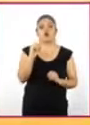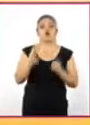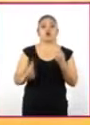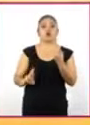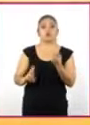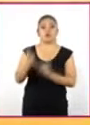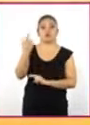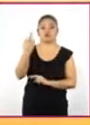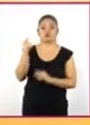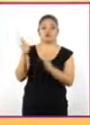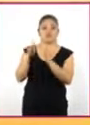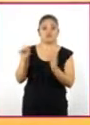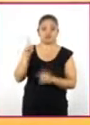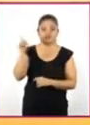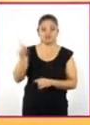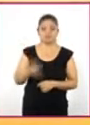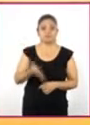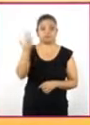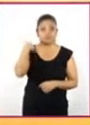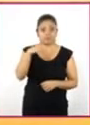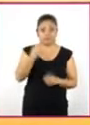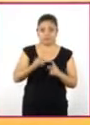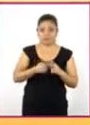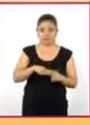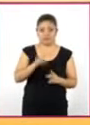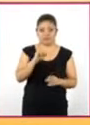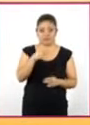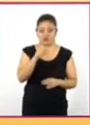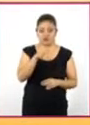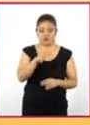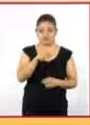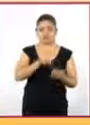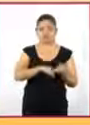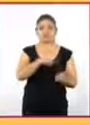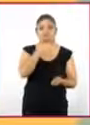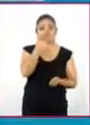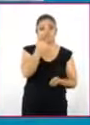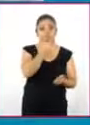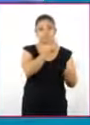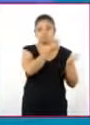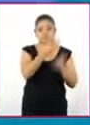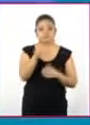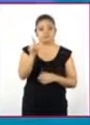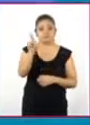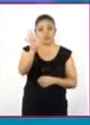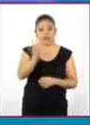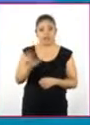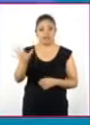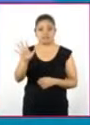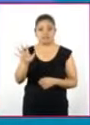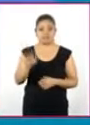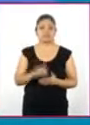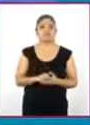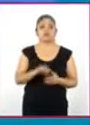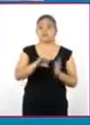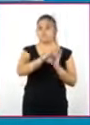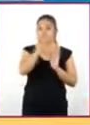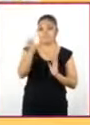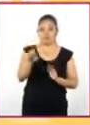del siglo XVIII, Inglaterra extraía materias primas de sus colonias en Asia. Por ejemplo, en la